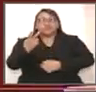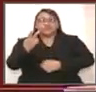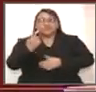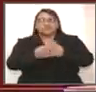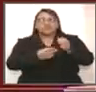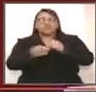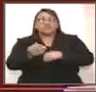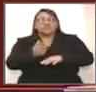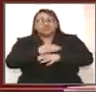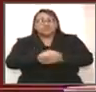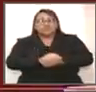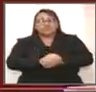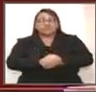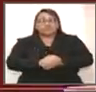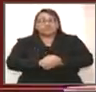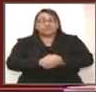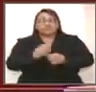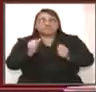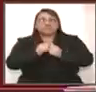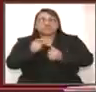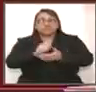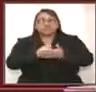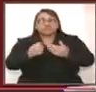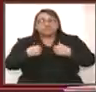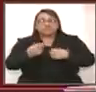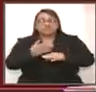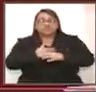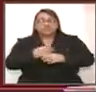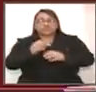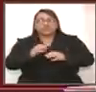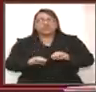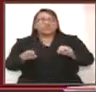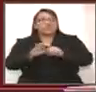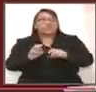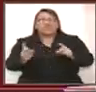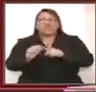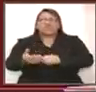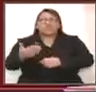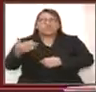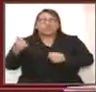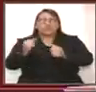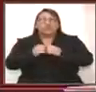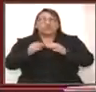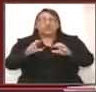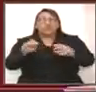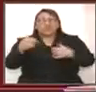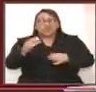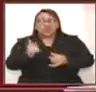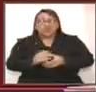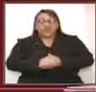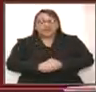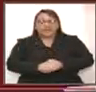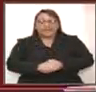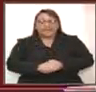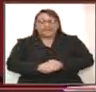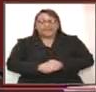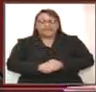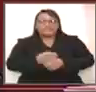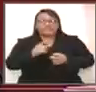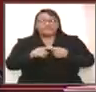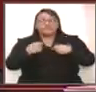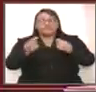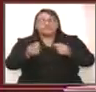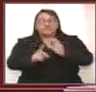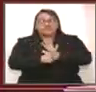que estableció que dicha proscripción debe ser ultraactiva y no retroactiva a la población ya existente. Desde que se